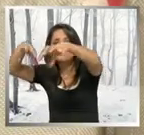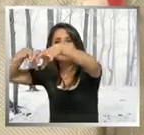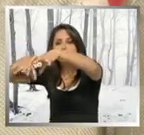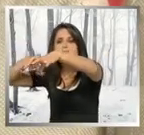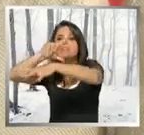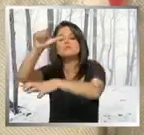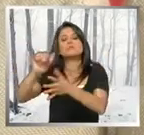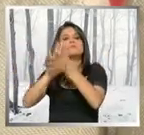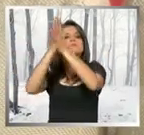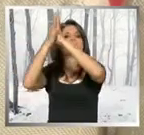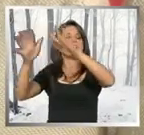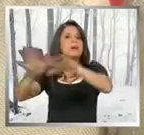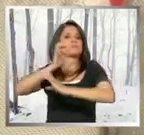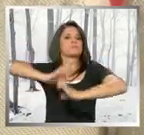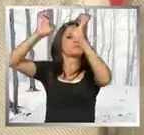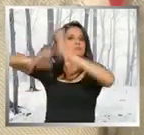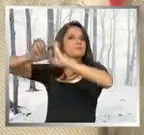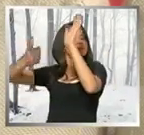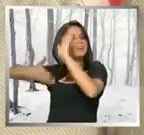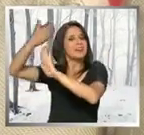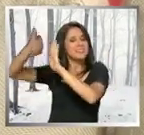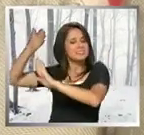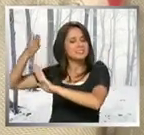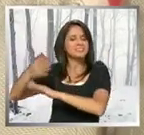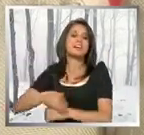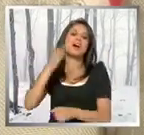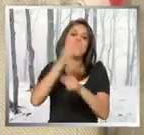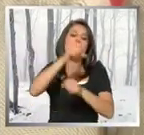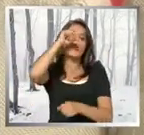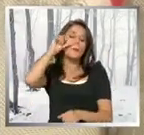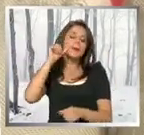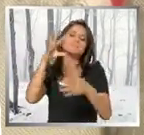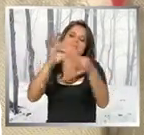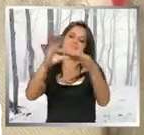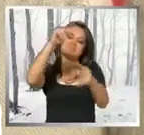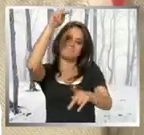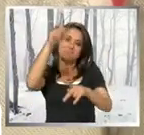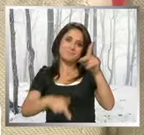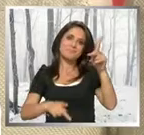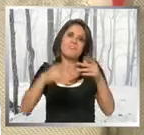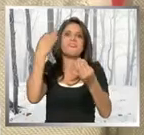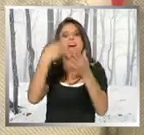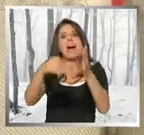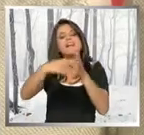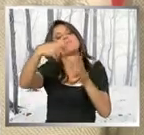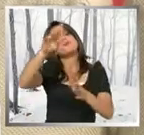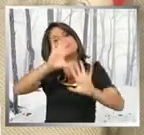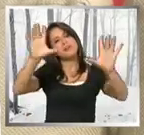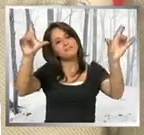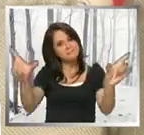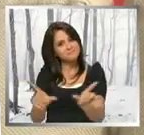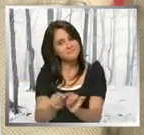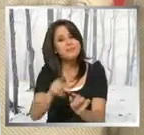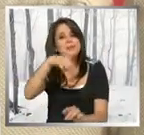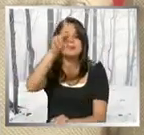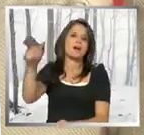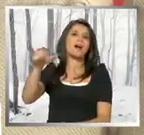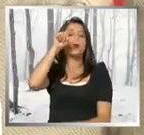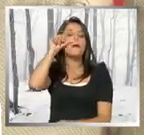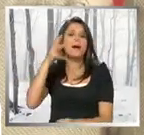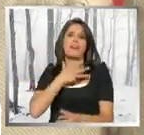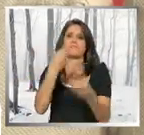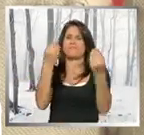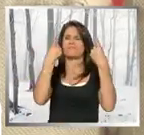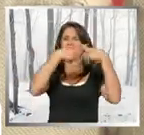nos termina. Vamos a quedar a deber a Benito Juárez, pero seguro aquí vamos a seguir hablando de todos sus pueblos, de todos sus